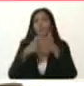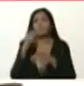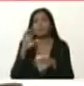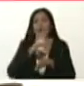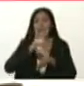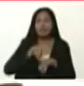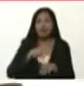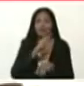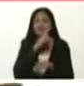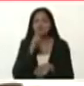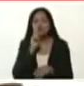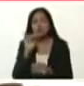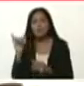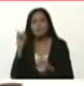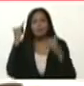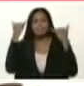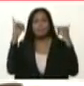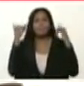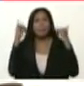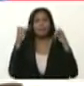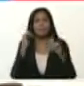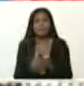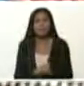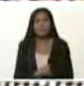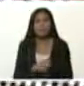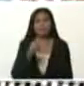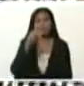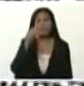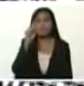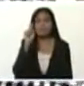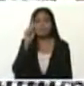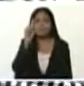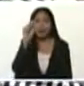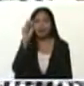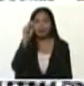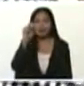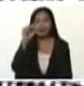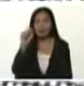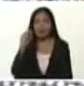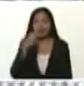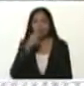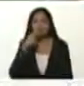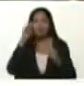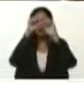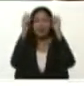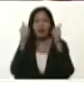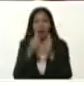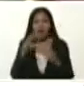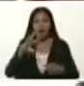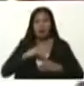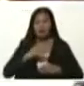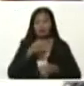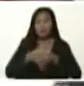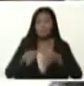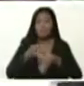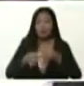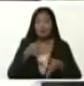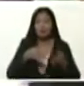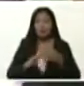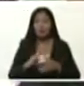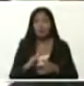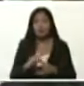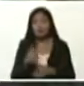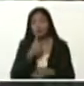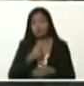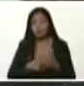¿Cómo es que se llama la discoteca? La Patana. A La Patana. Esta noche voy para La Patana. Además porque aceptan Petro. Y yo tengo mi ahorro en